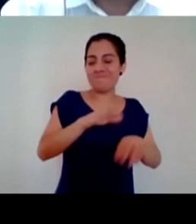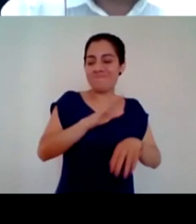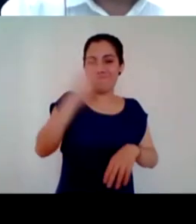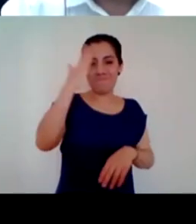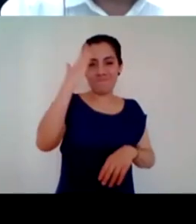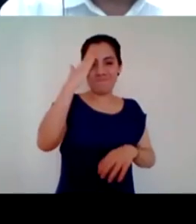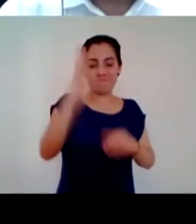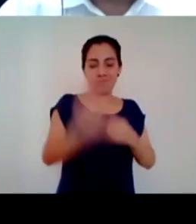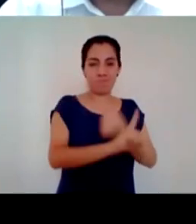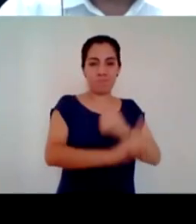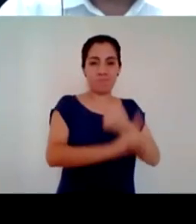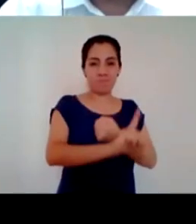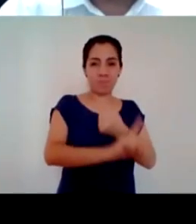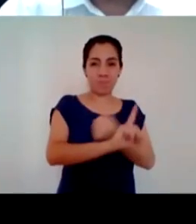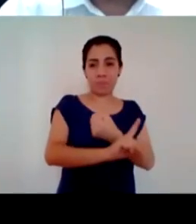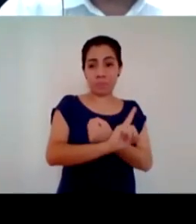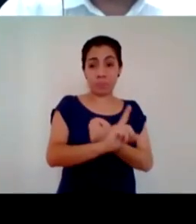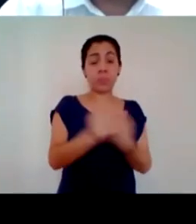tiene